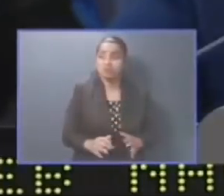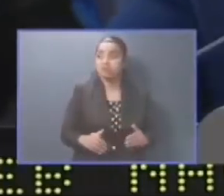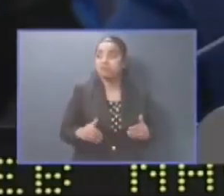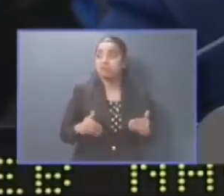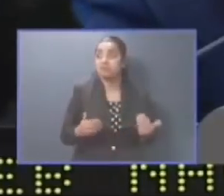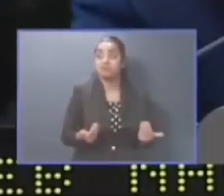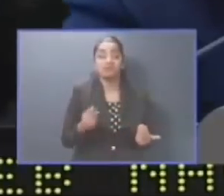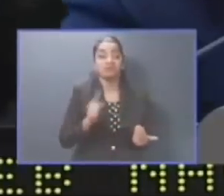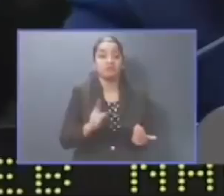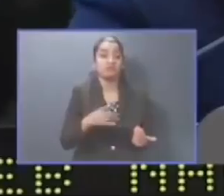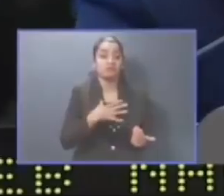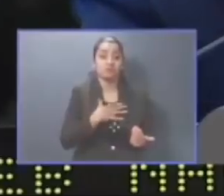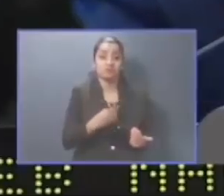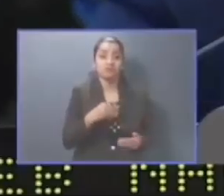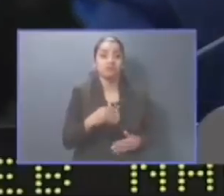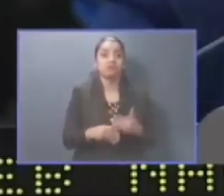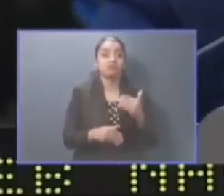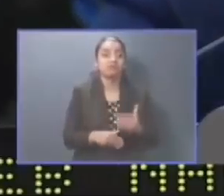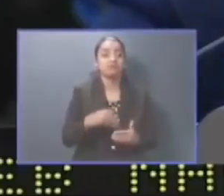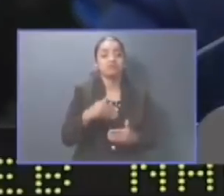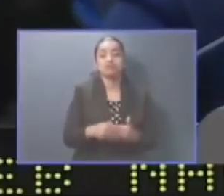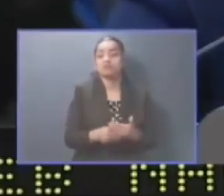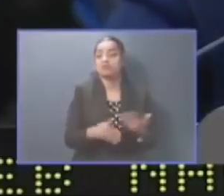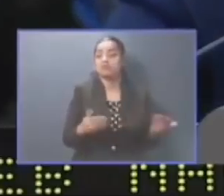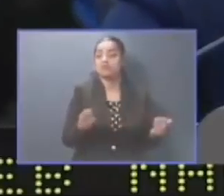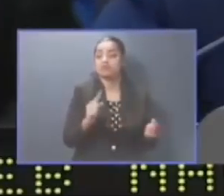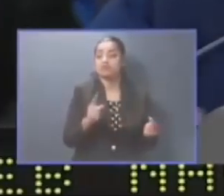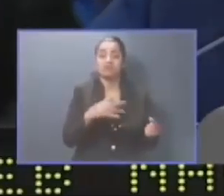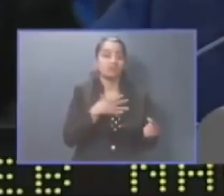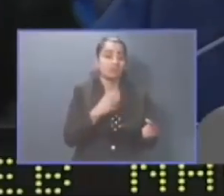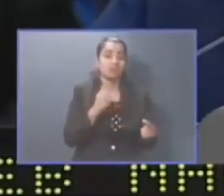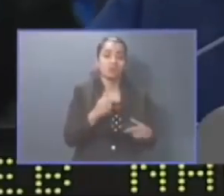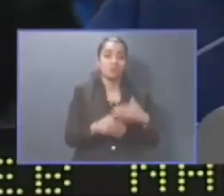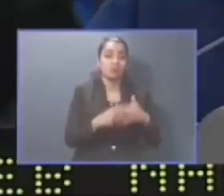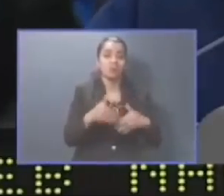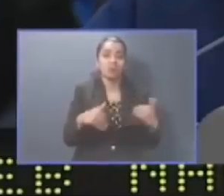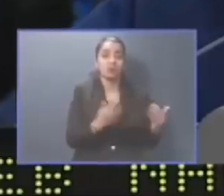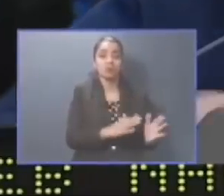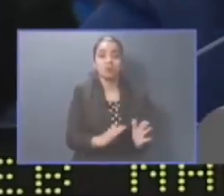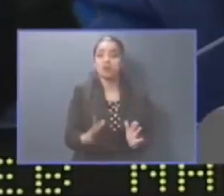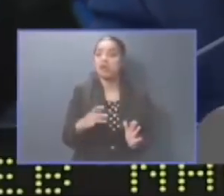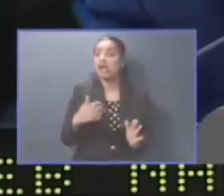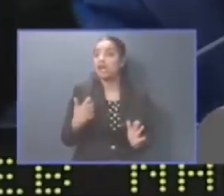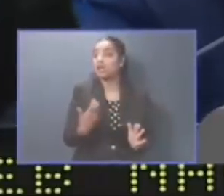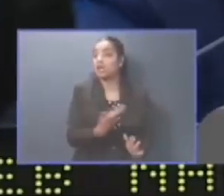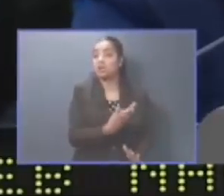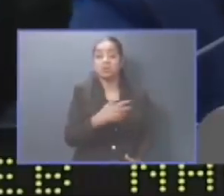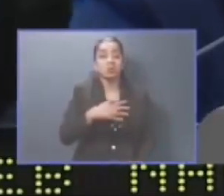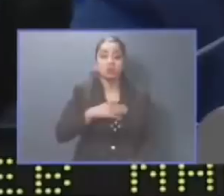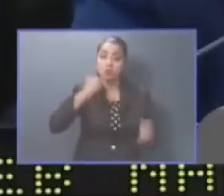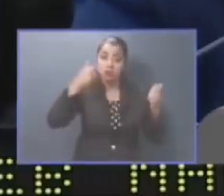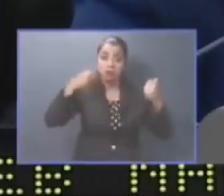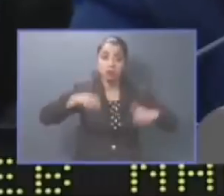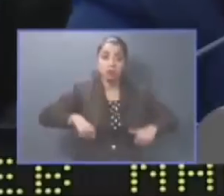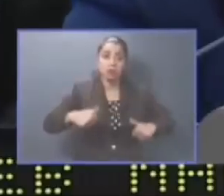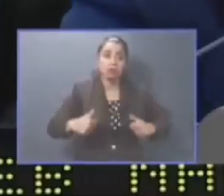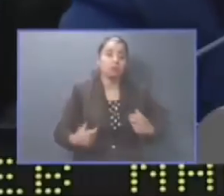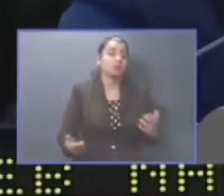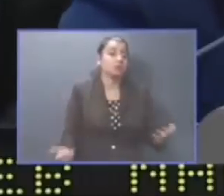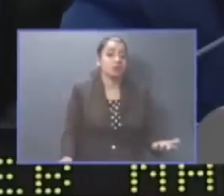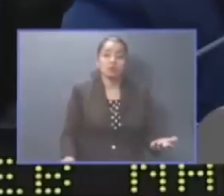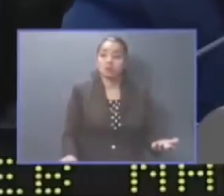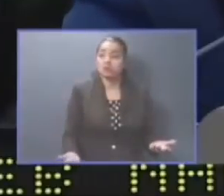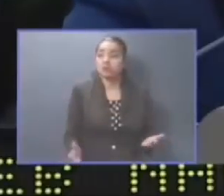no nos gusta el procedimiento, no nos gusta el proceso, a nosotros no nos parece esto y lo